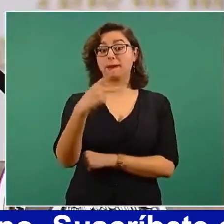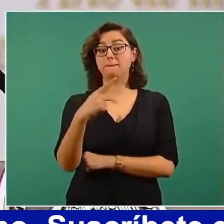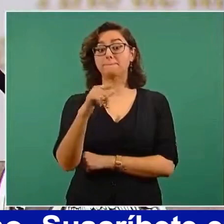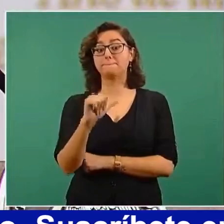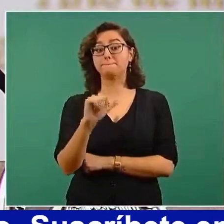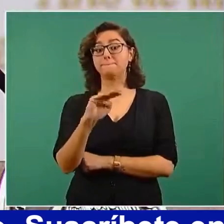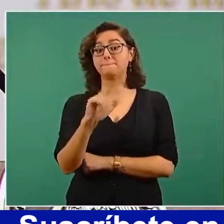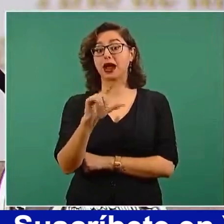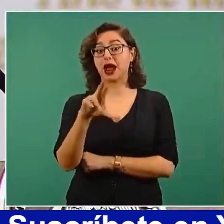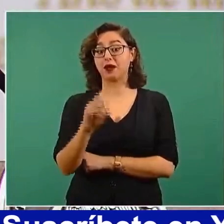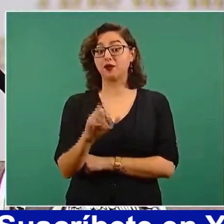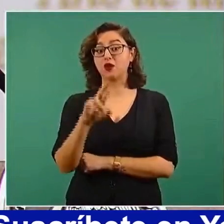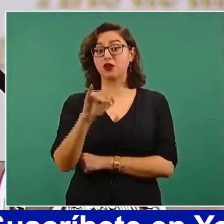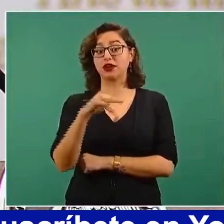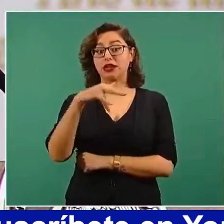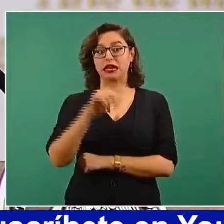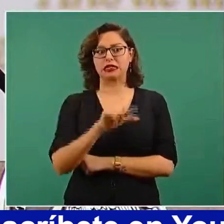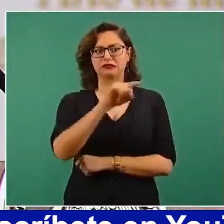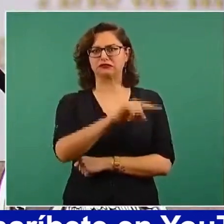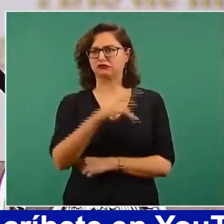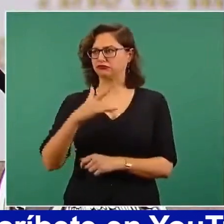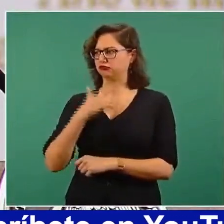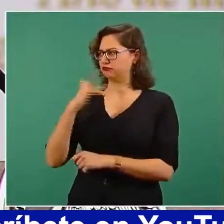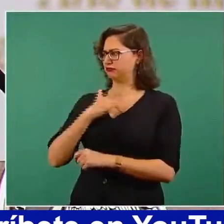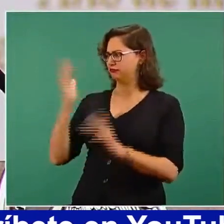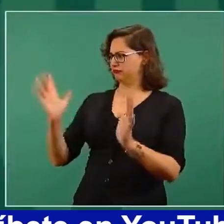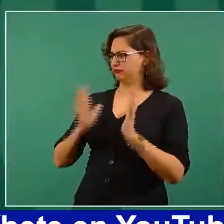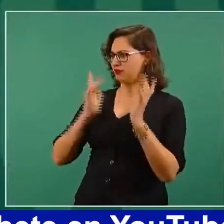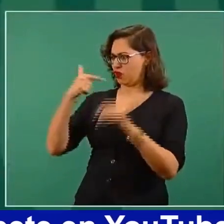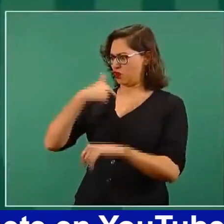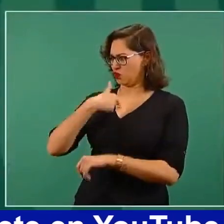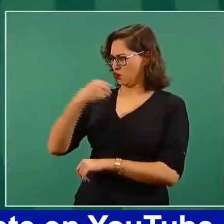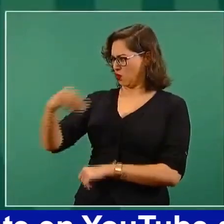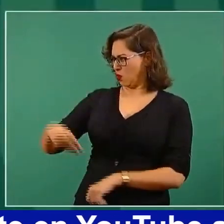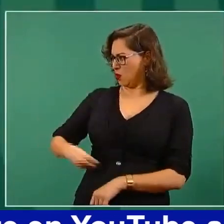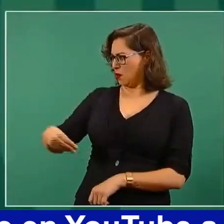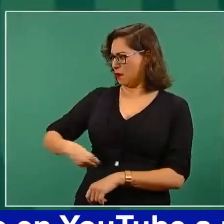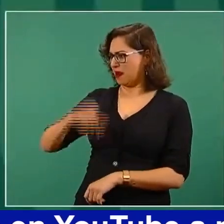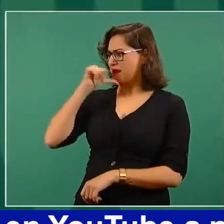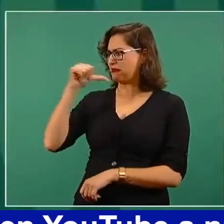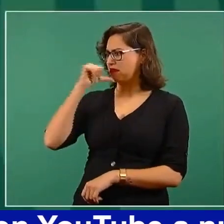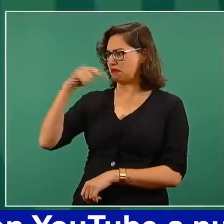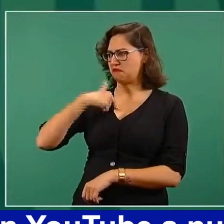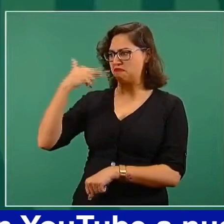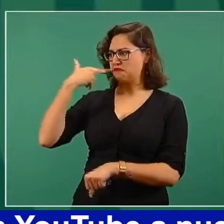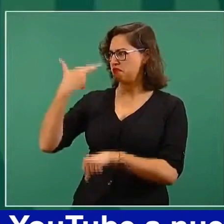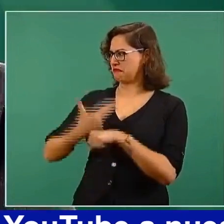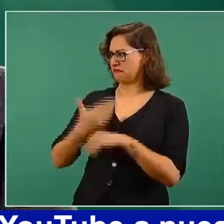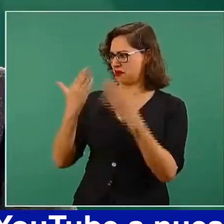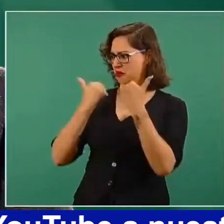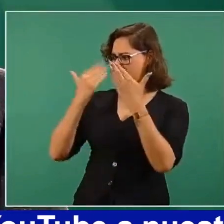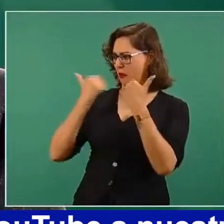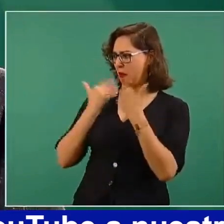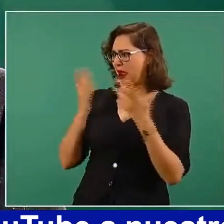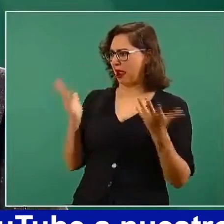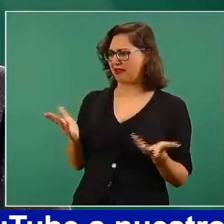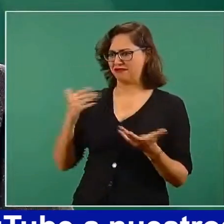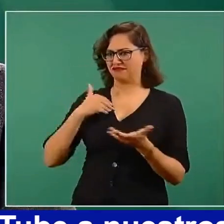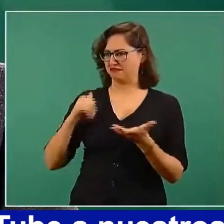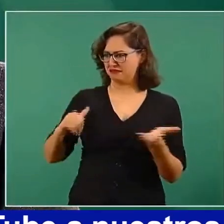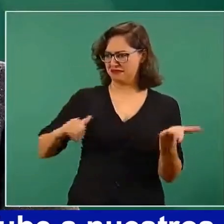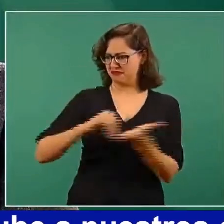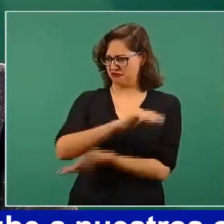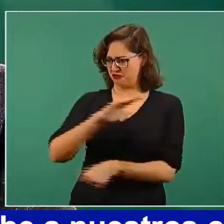cuestionar que él no había sido el responsable de ese montaje y que lo habían corrido de manera irregular.